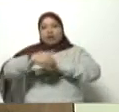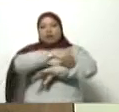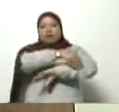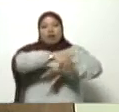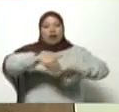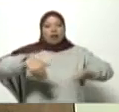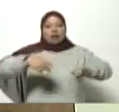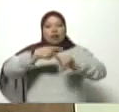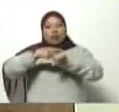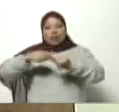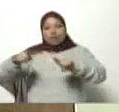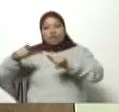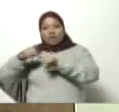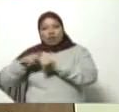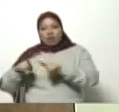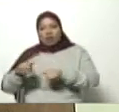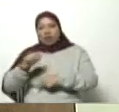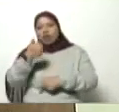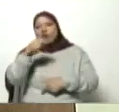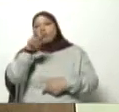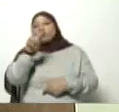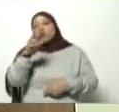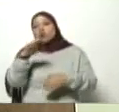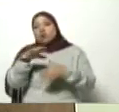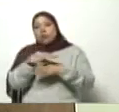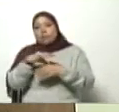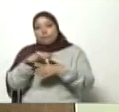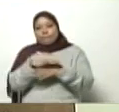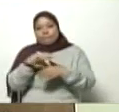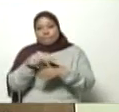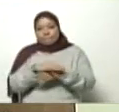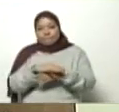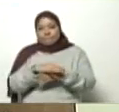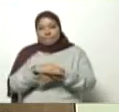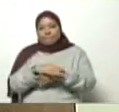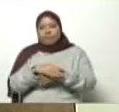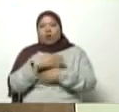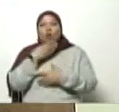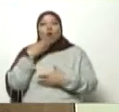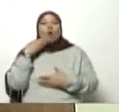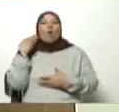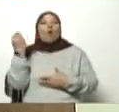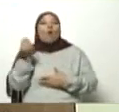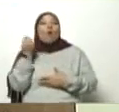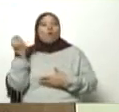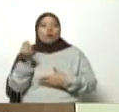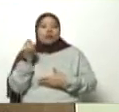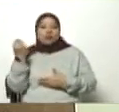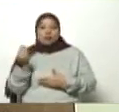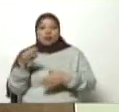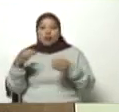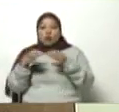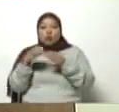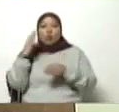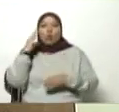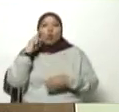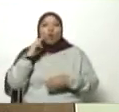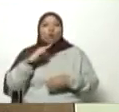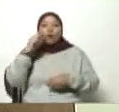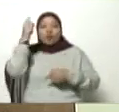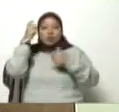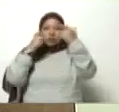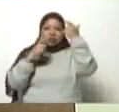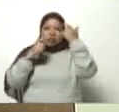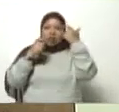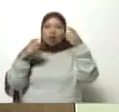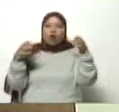Entonces, el día 12 nos reunimos en las UVC jóvenes de la JPSUE y